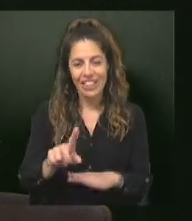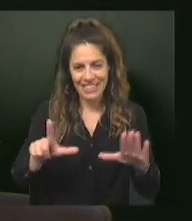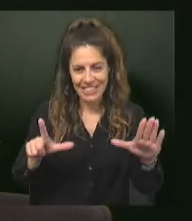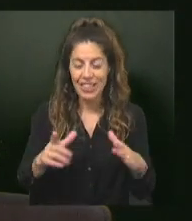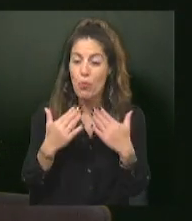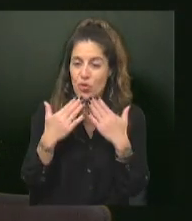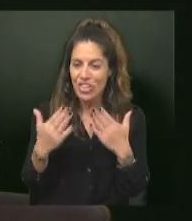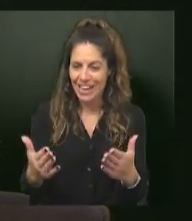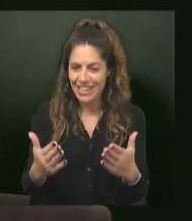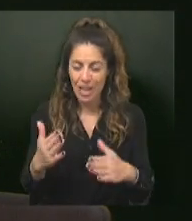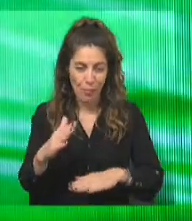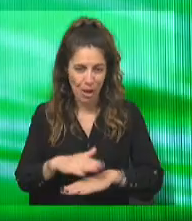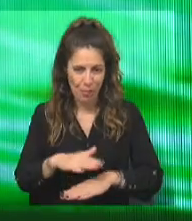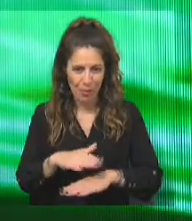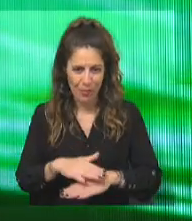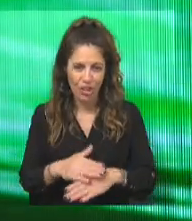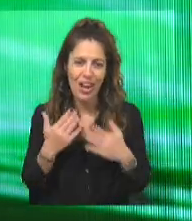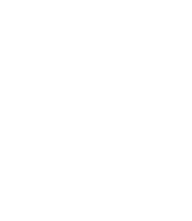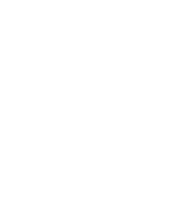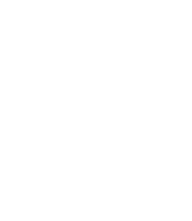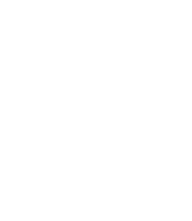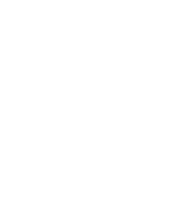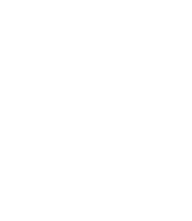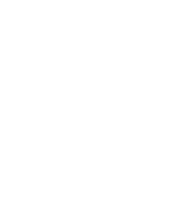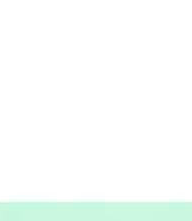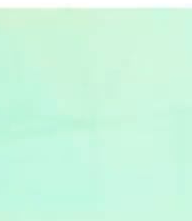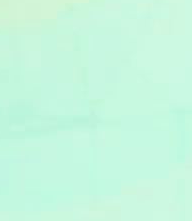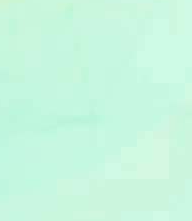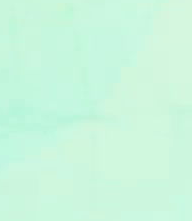Gracias por el momento buenoas edes